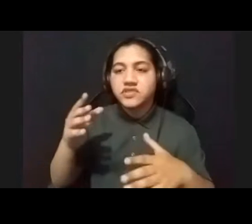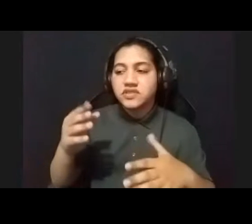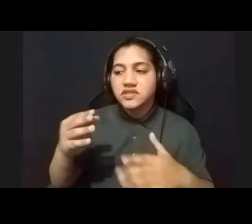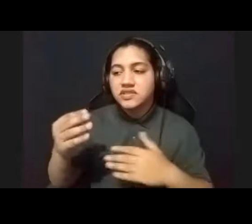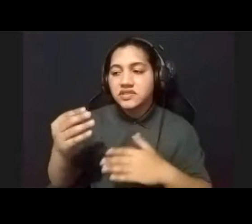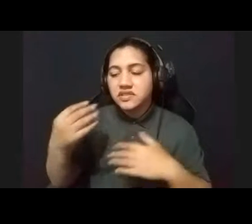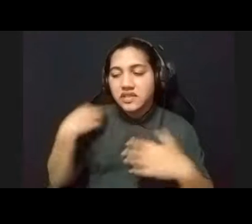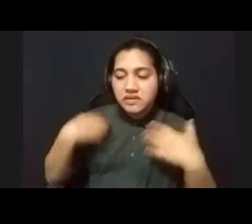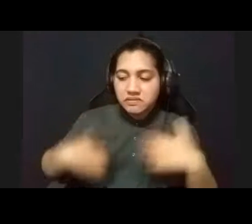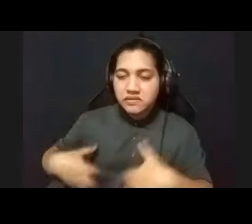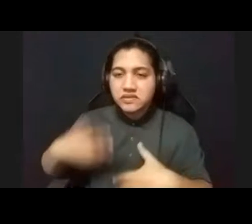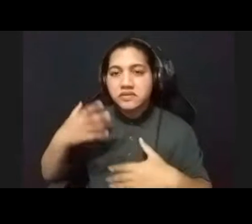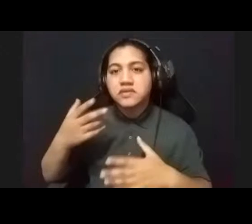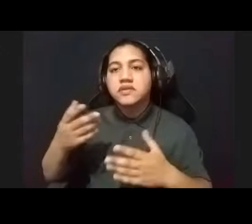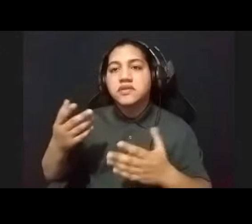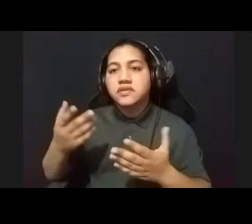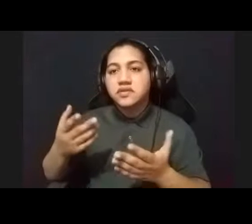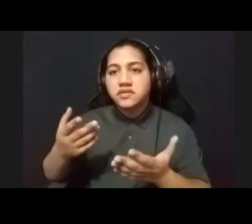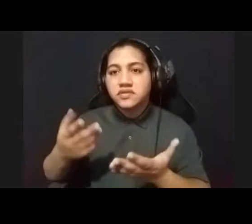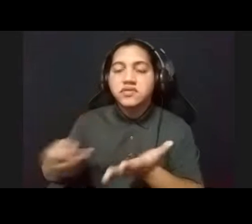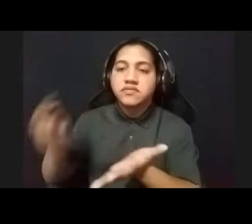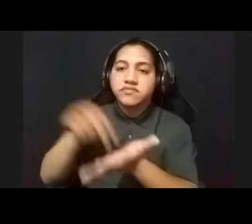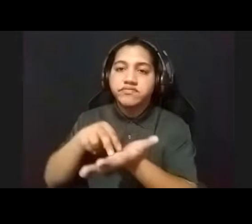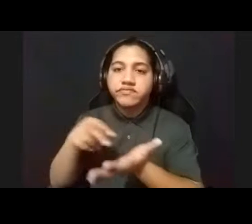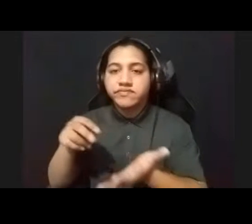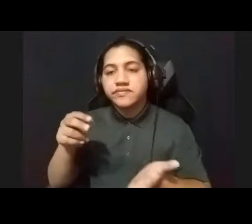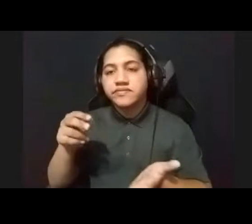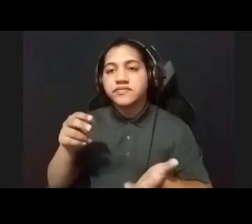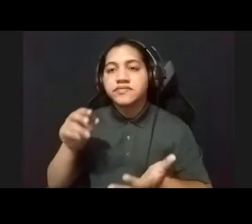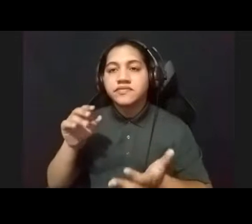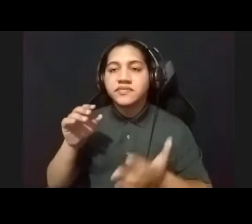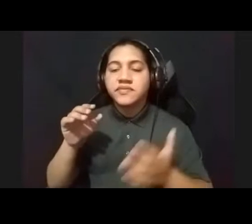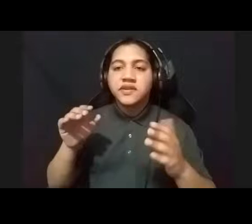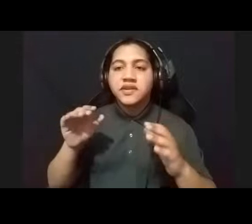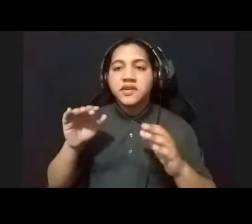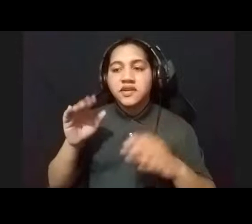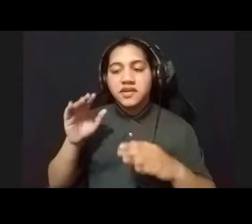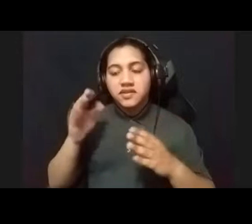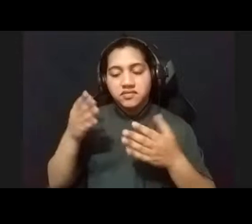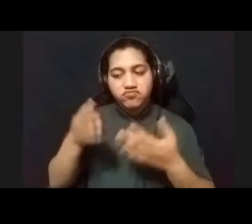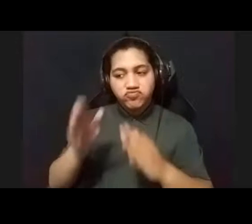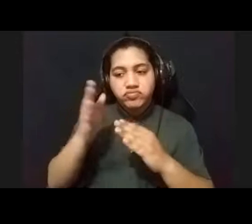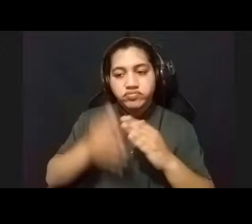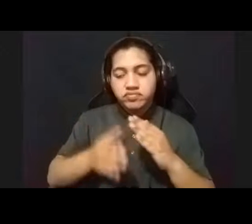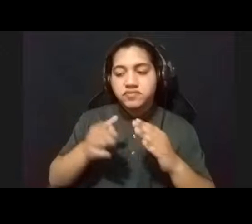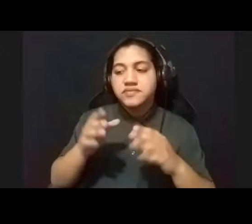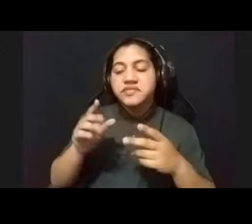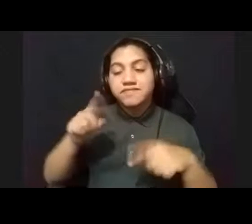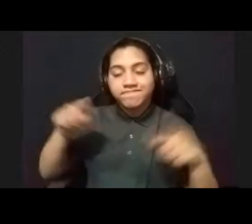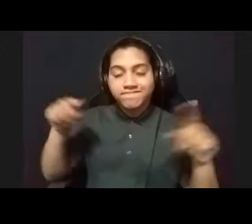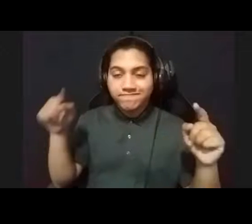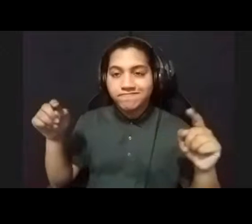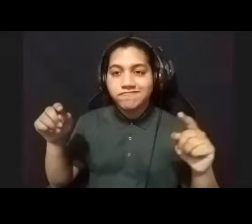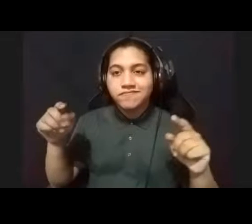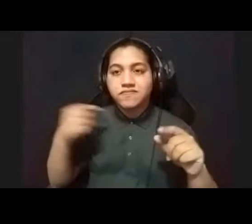y los reviven. Eso sucede, la forma en que termina ese cuento puede variar muchísimo. Yo